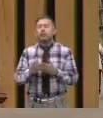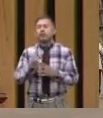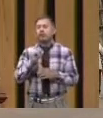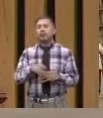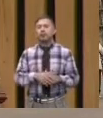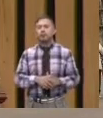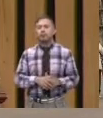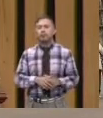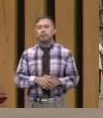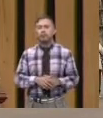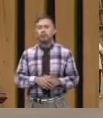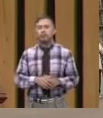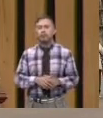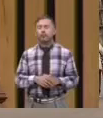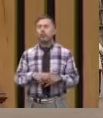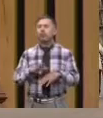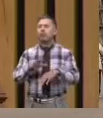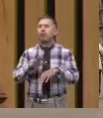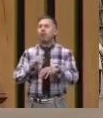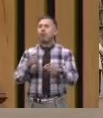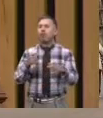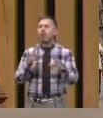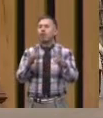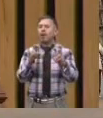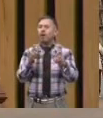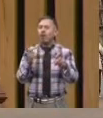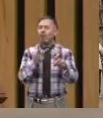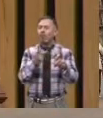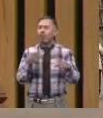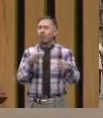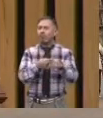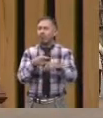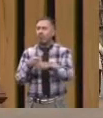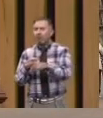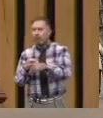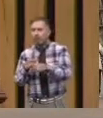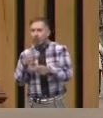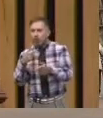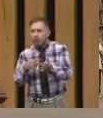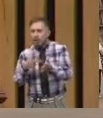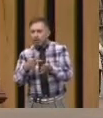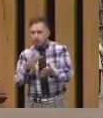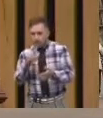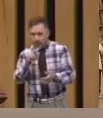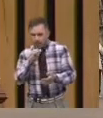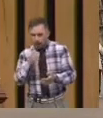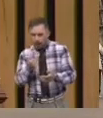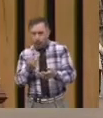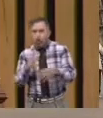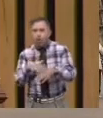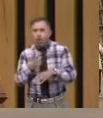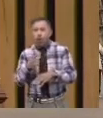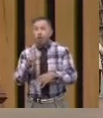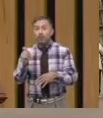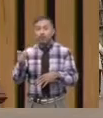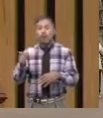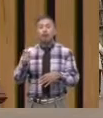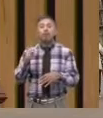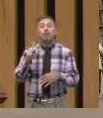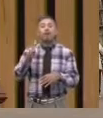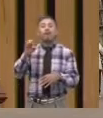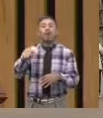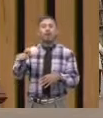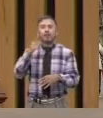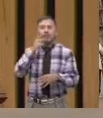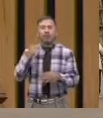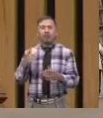contravenciones de la misma naturaleza porque en este caso se está concluyendo que el partido actuó con dolo, mientras que